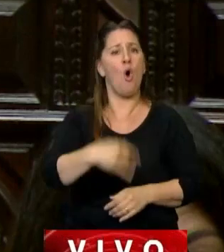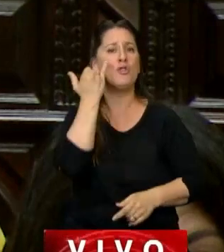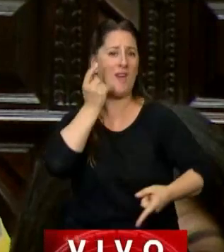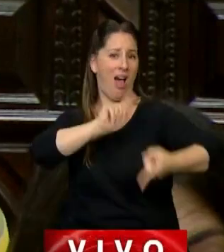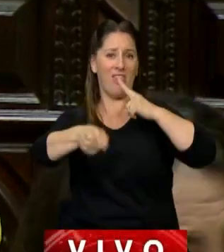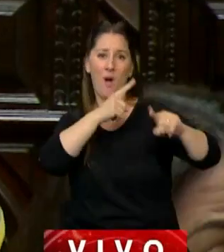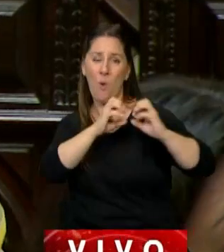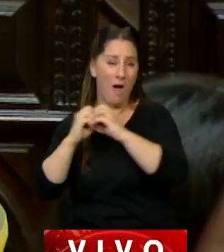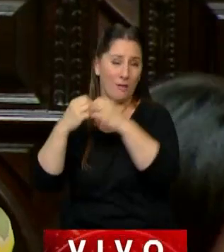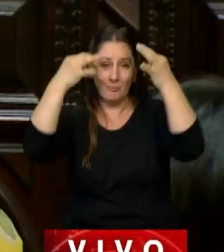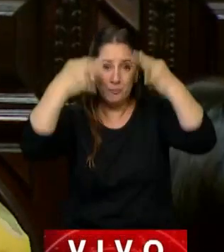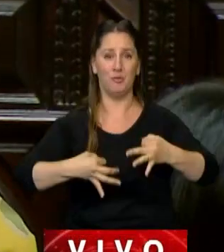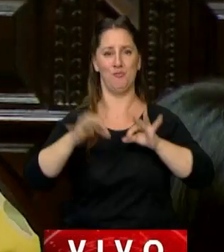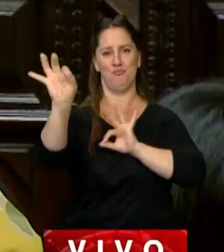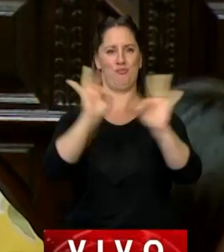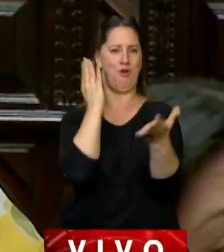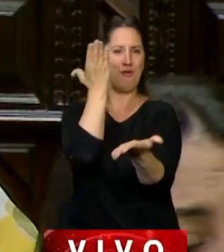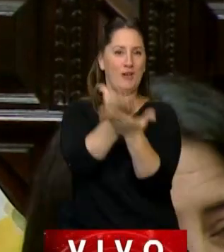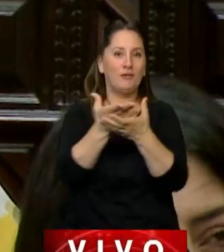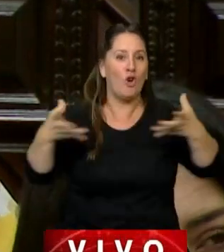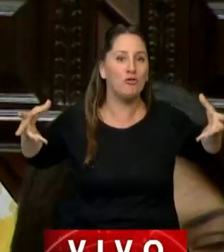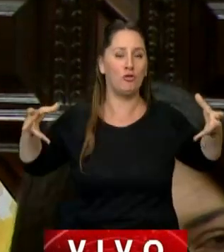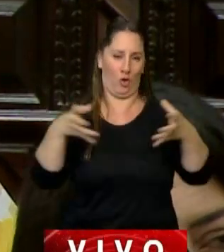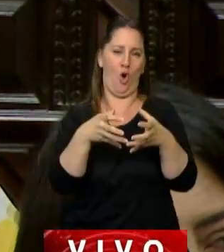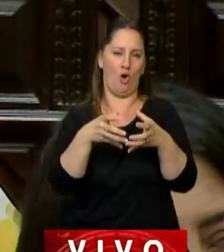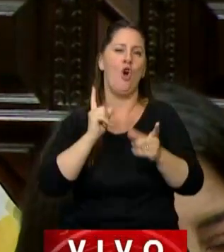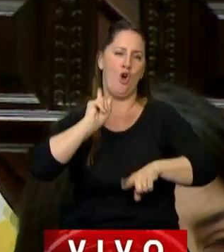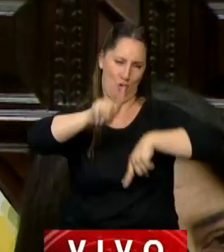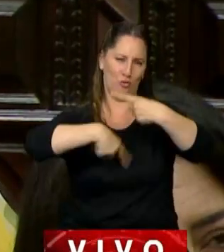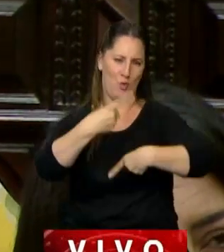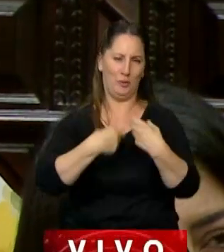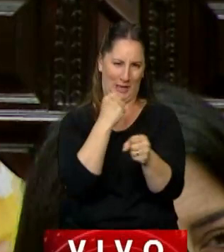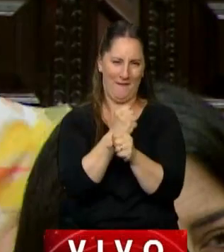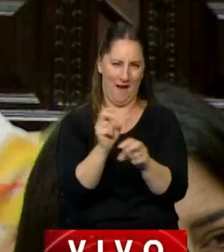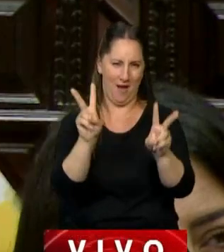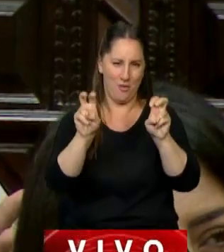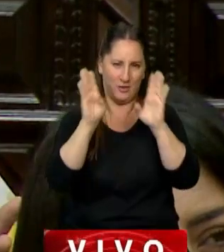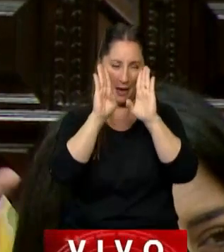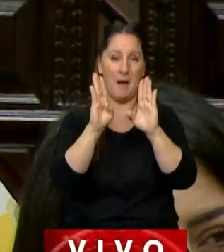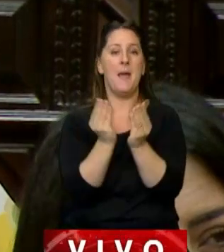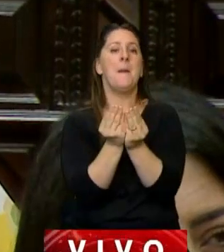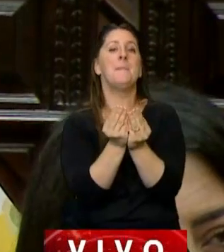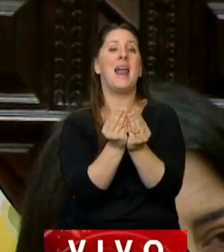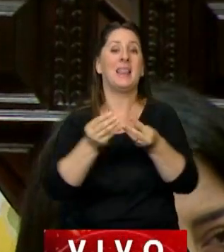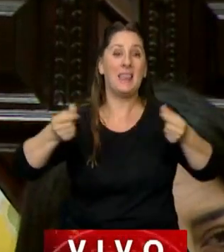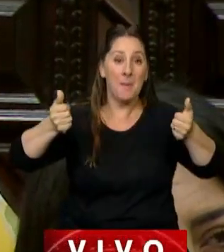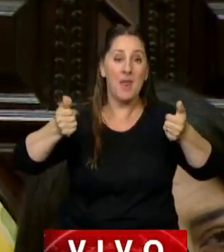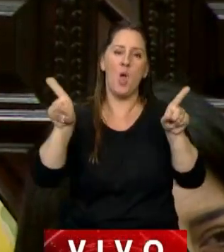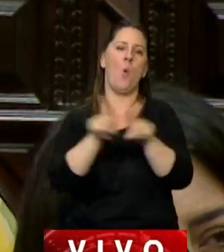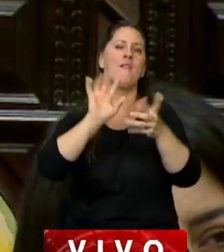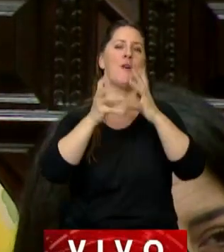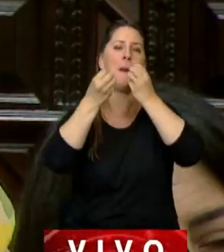de acuerdo para tener un proyecto en conjunto, podamos seguir haciéndolo. Y para terminar, como